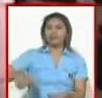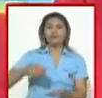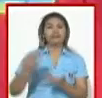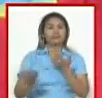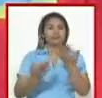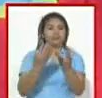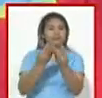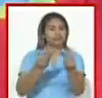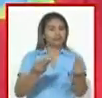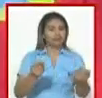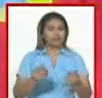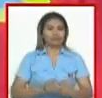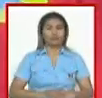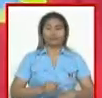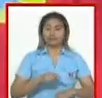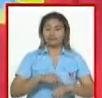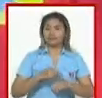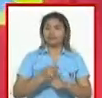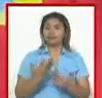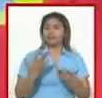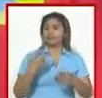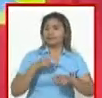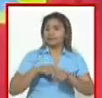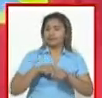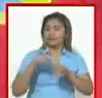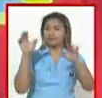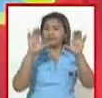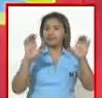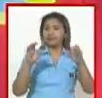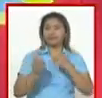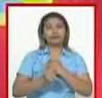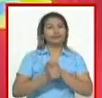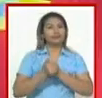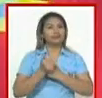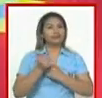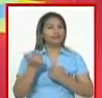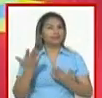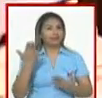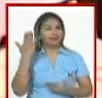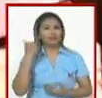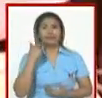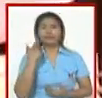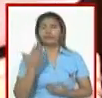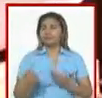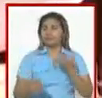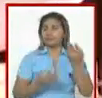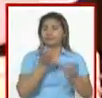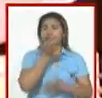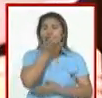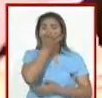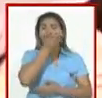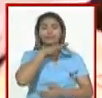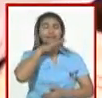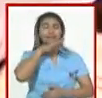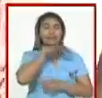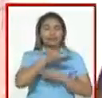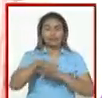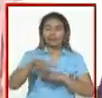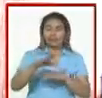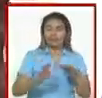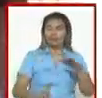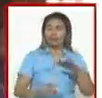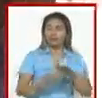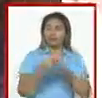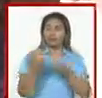las llamas estamos en una época justamente crítica aquí en santa cruz pedimos a la población que evite este tipo de quema de pastizales quema de basuras que